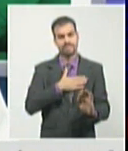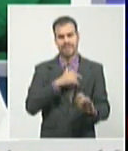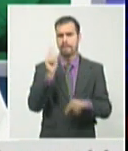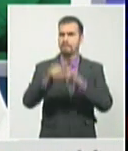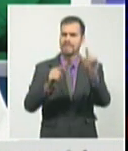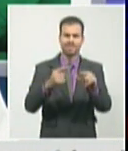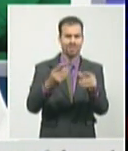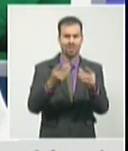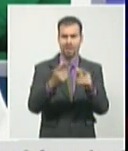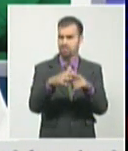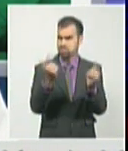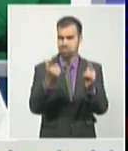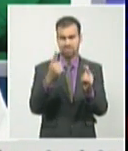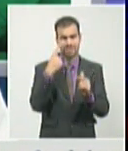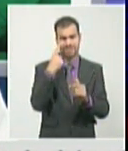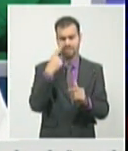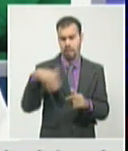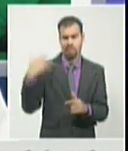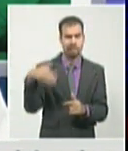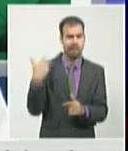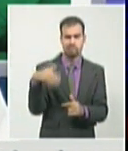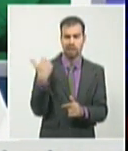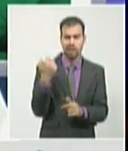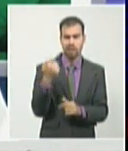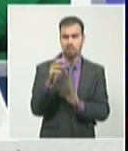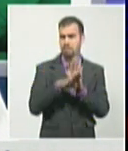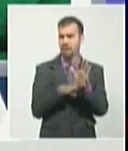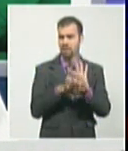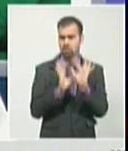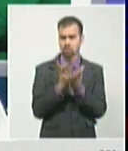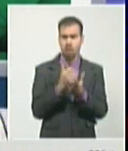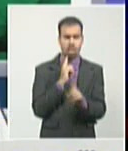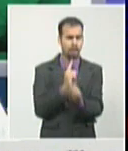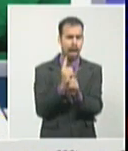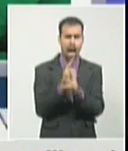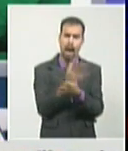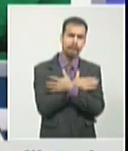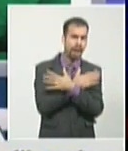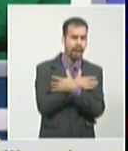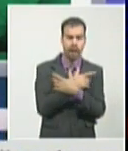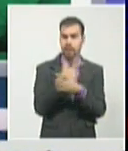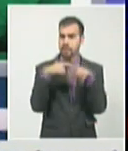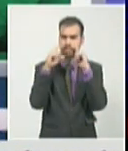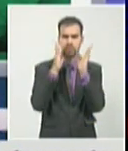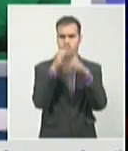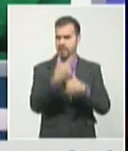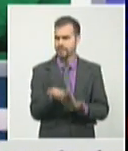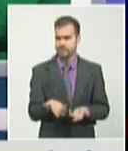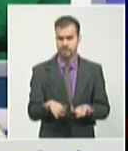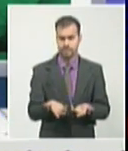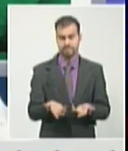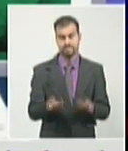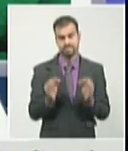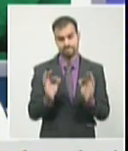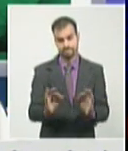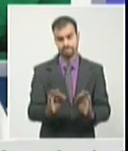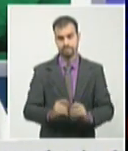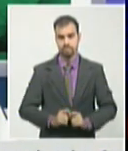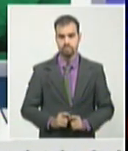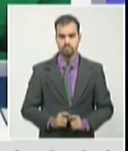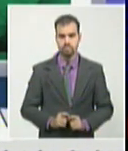de los aspectos que están porque están incidiendo en esta enfermedad ya después los importados van